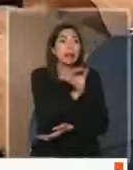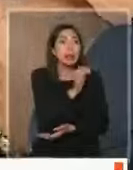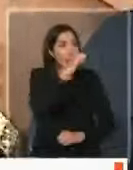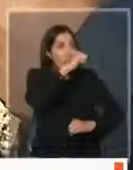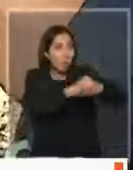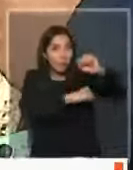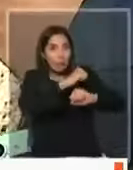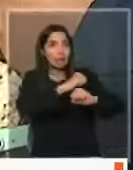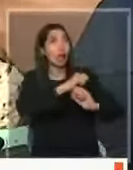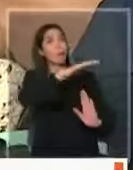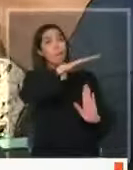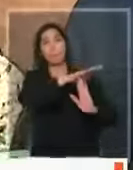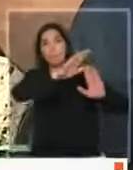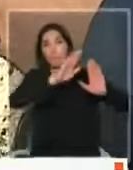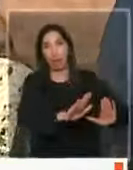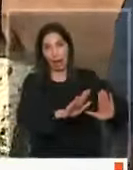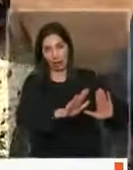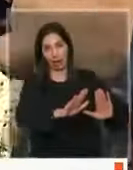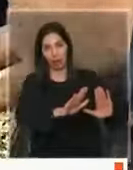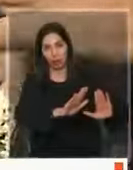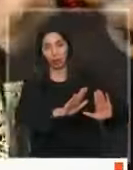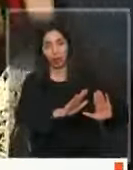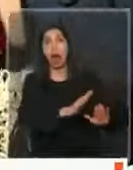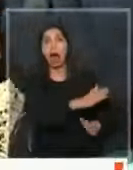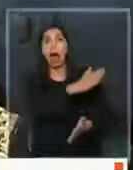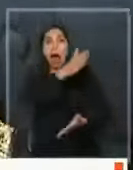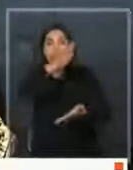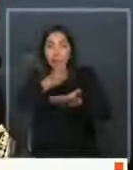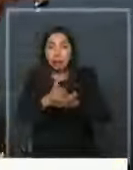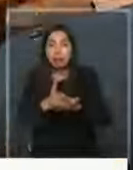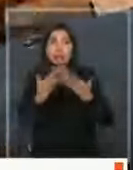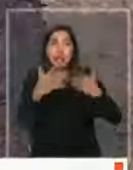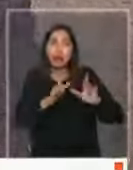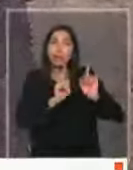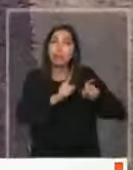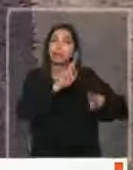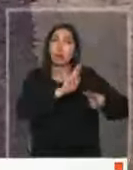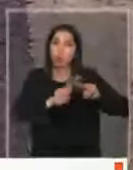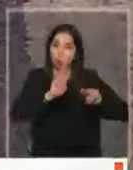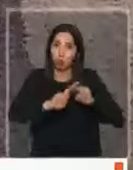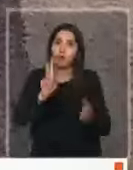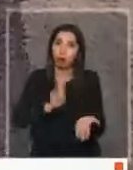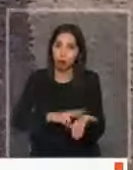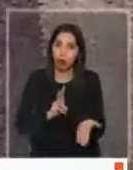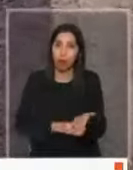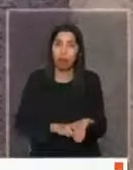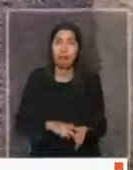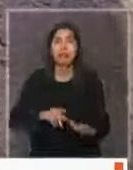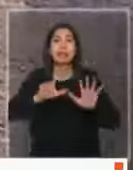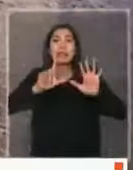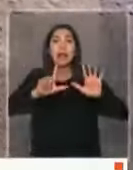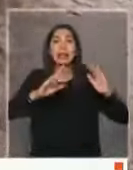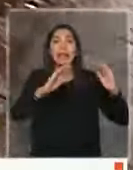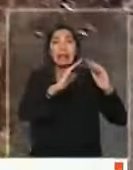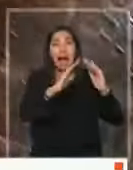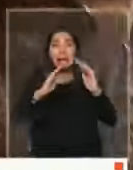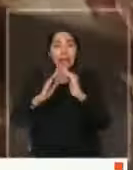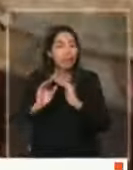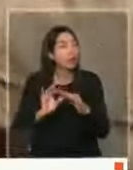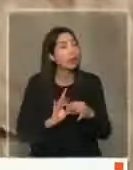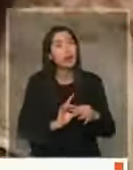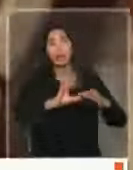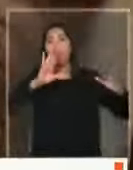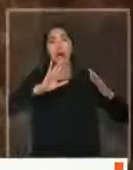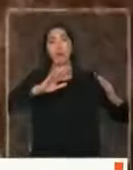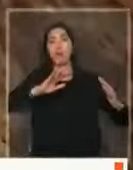de esta inmobiliaria hasta que tengan una solución real. Siete casas resultaron con daño grave, según el catastro del